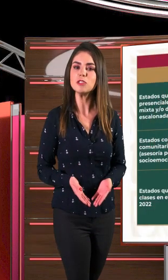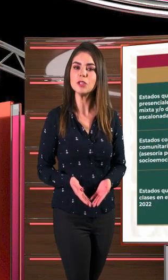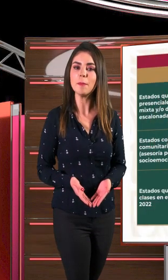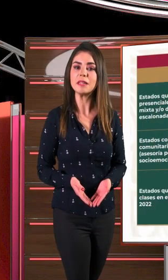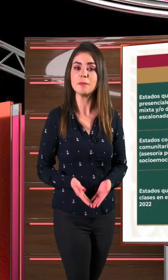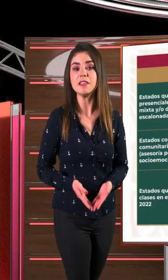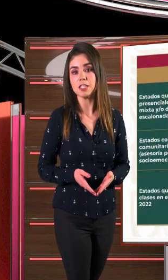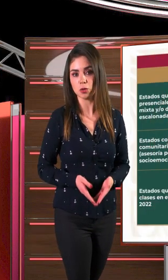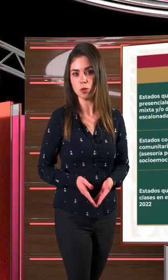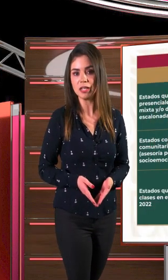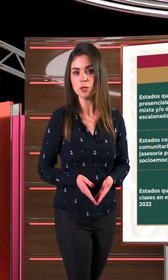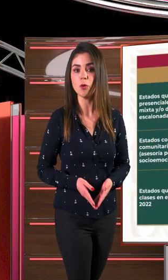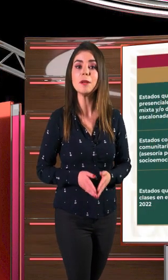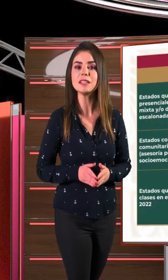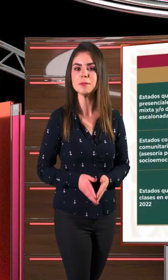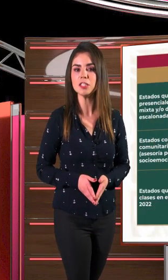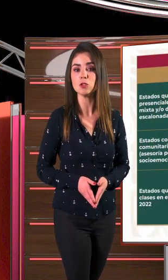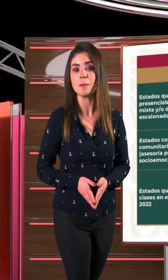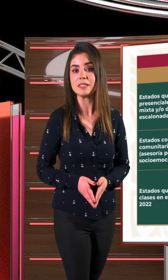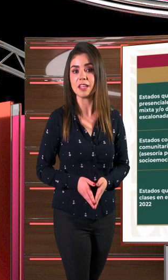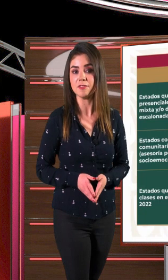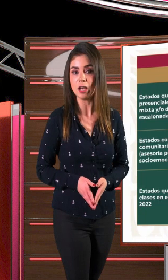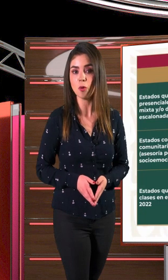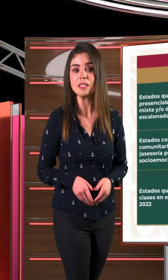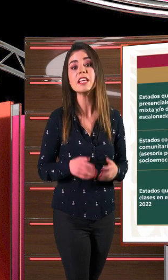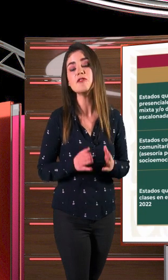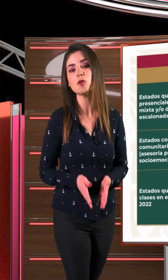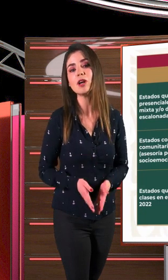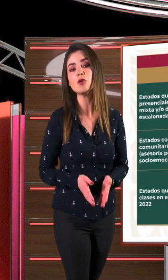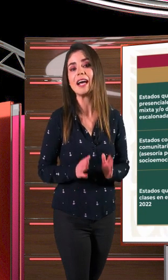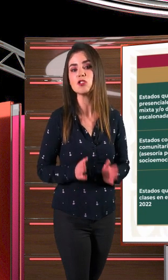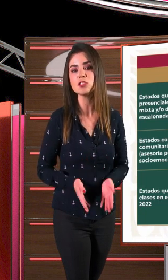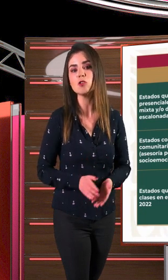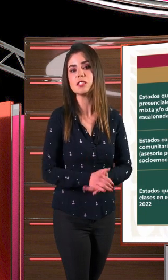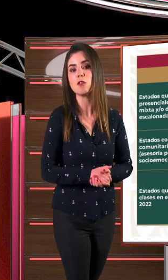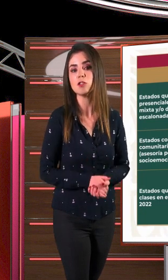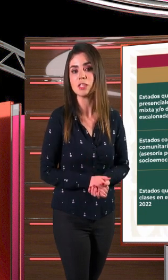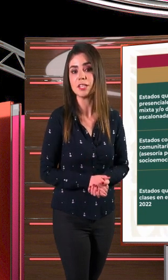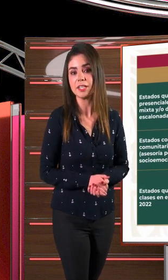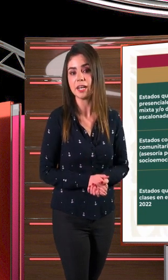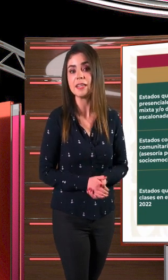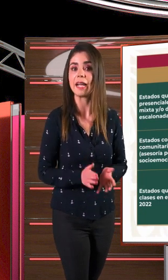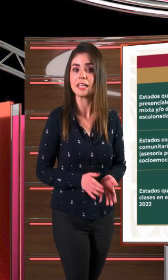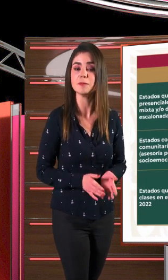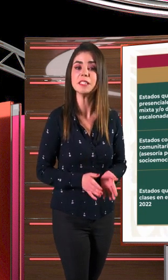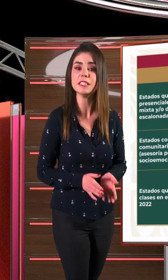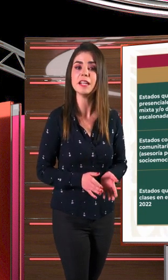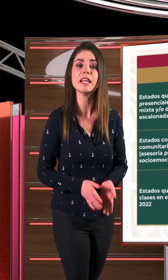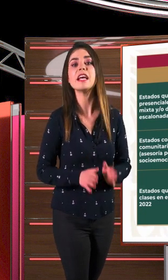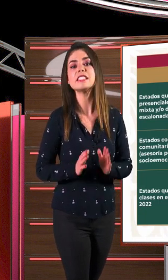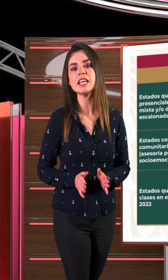Respecto a la situación de la pandemia en el sector educativo, el martes 22 la maestra Delfina Gómez informó que son 14 los estados en los que se regresarán a